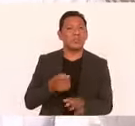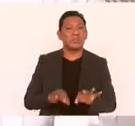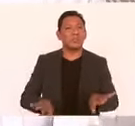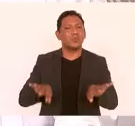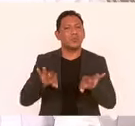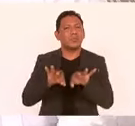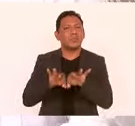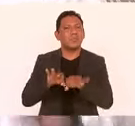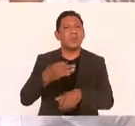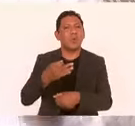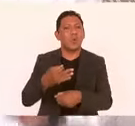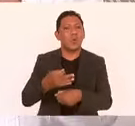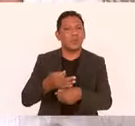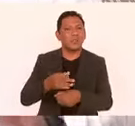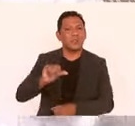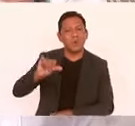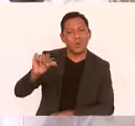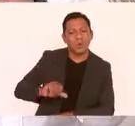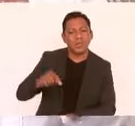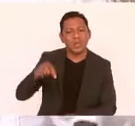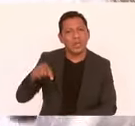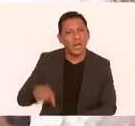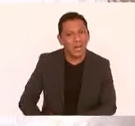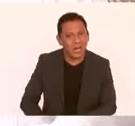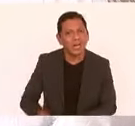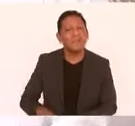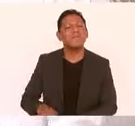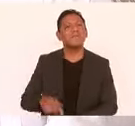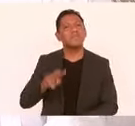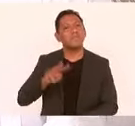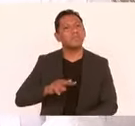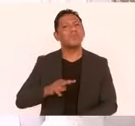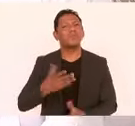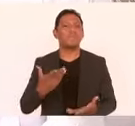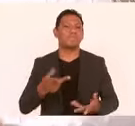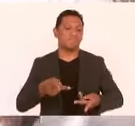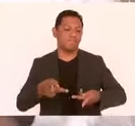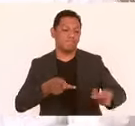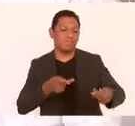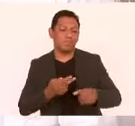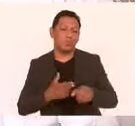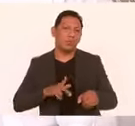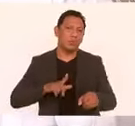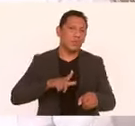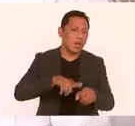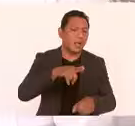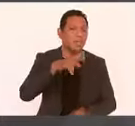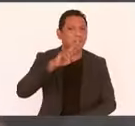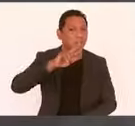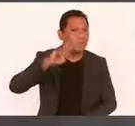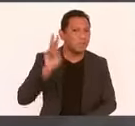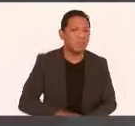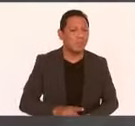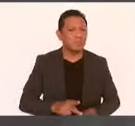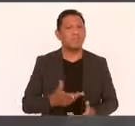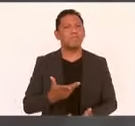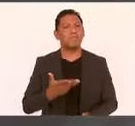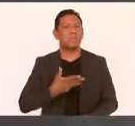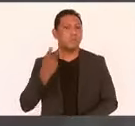señor presidente, en este Plan Nacional de Reconstrucción. Resultado de una política pública